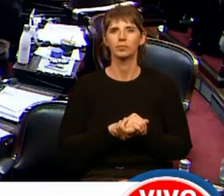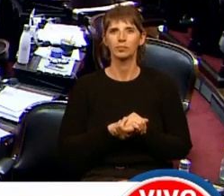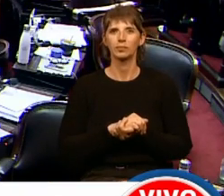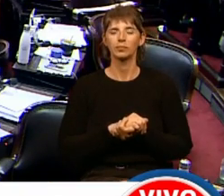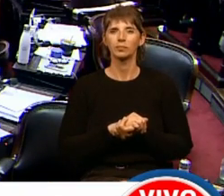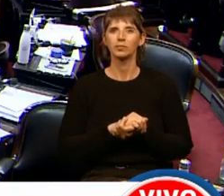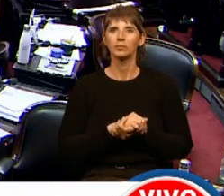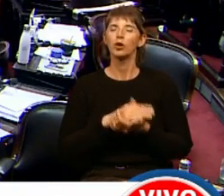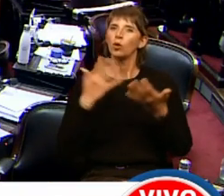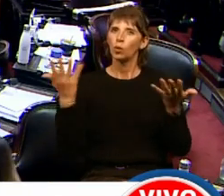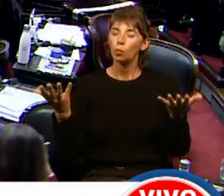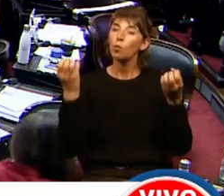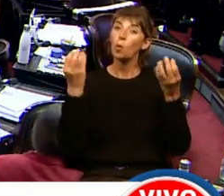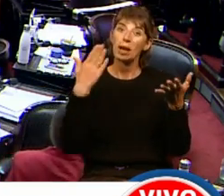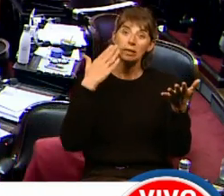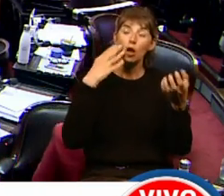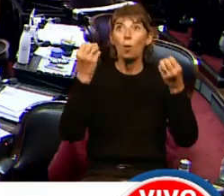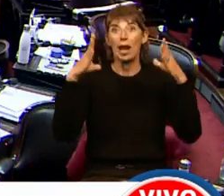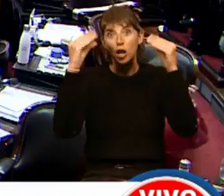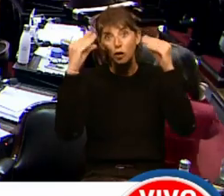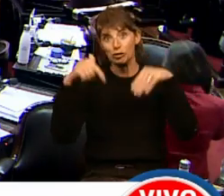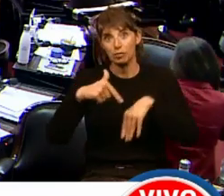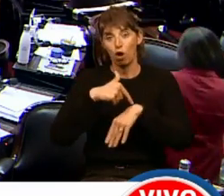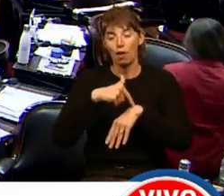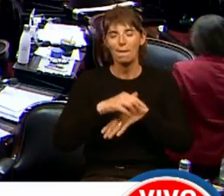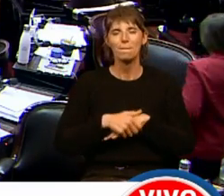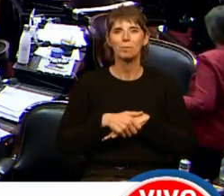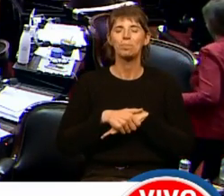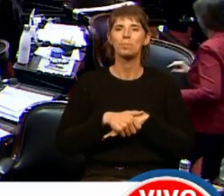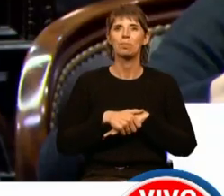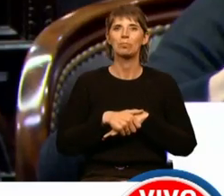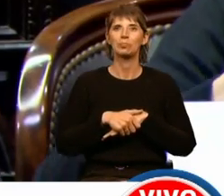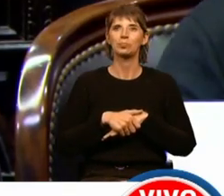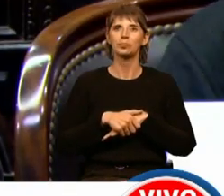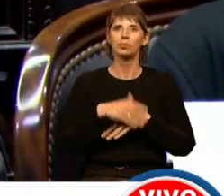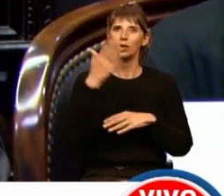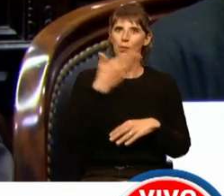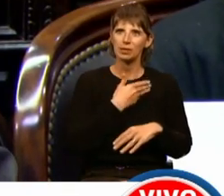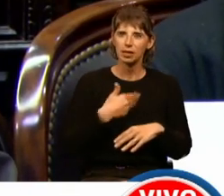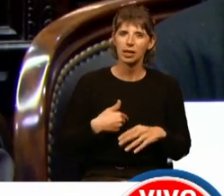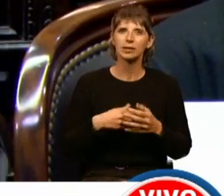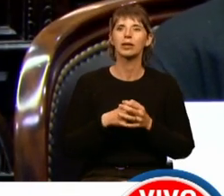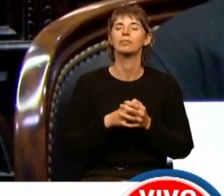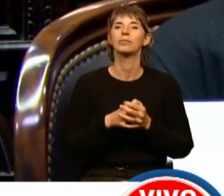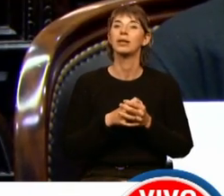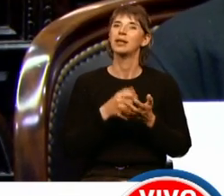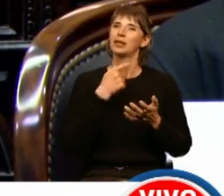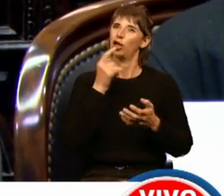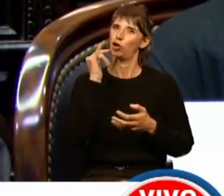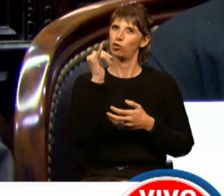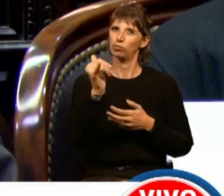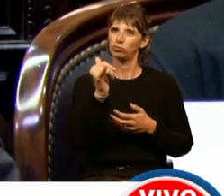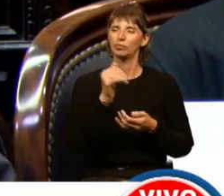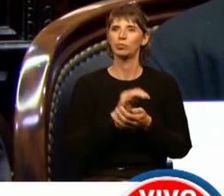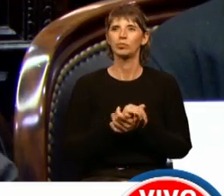bueno buenas tardes buenas noches señor presidente la verdad transmitir la alegría que es